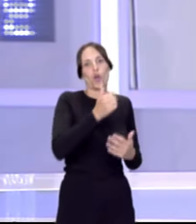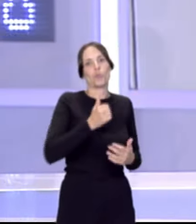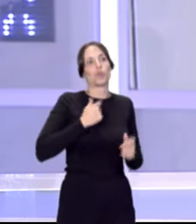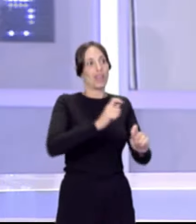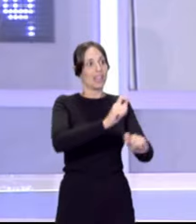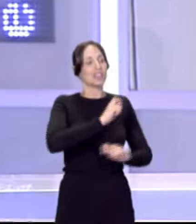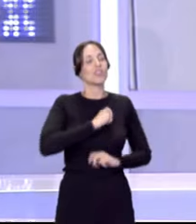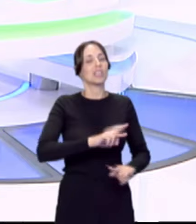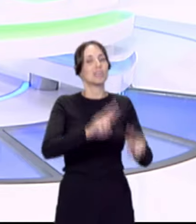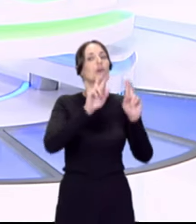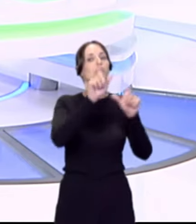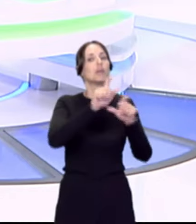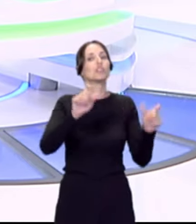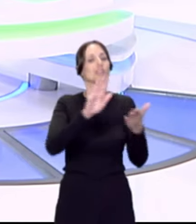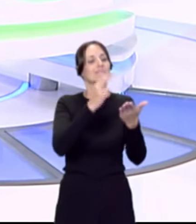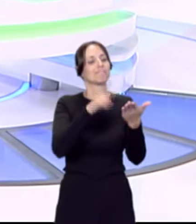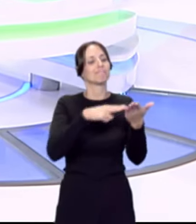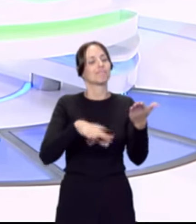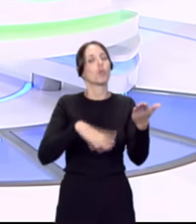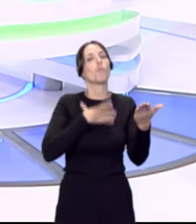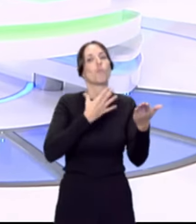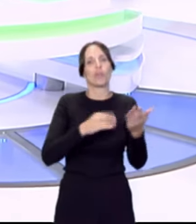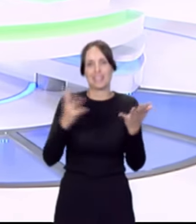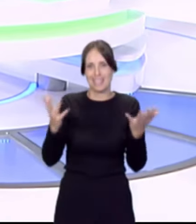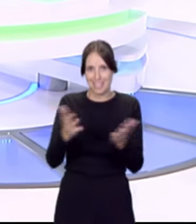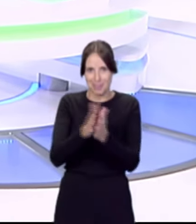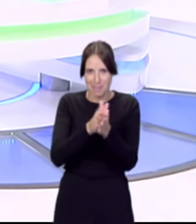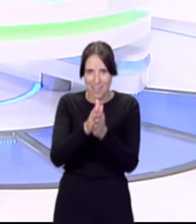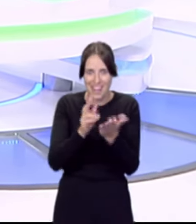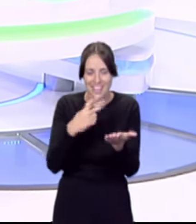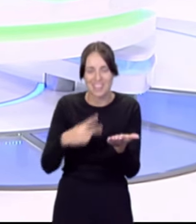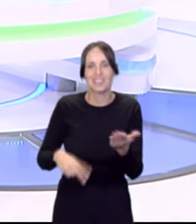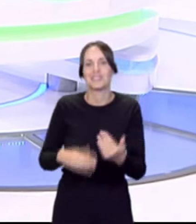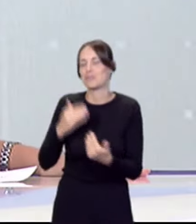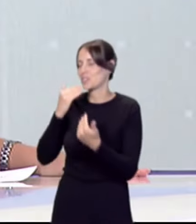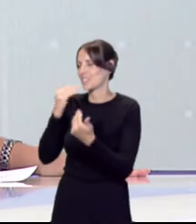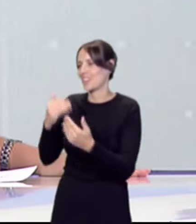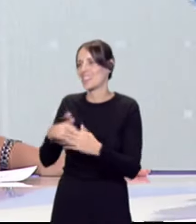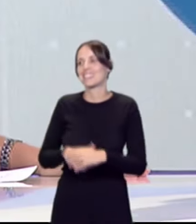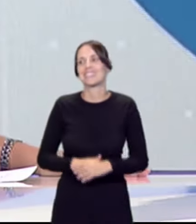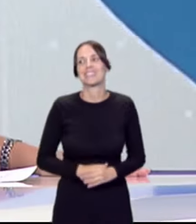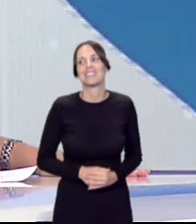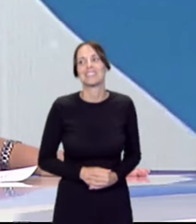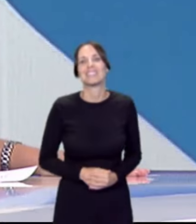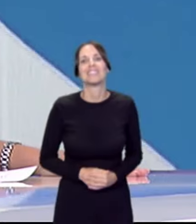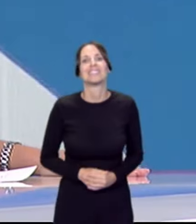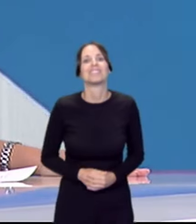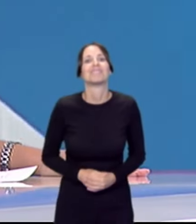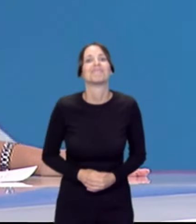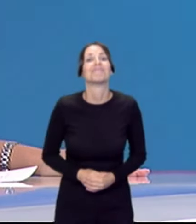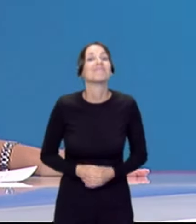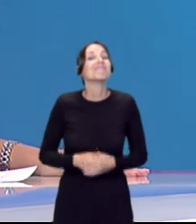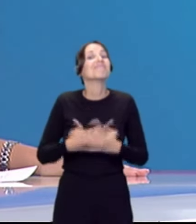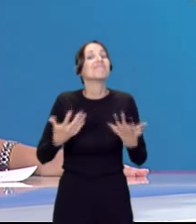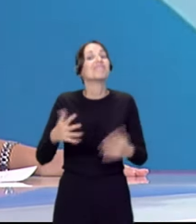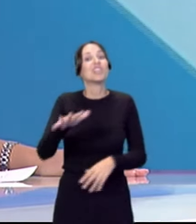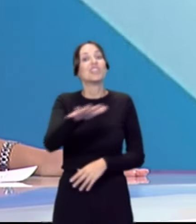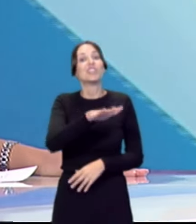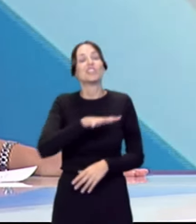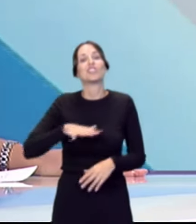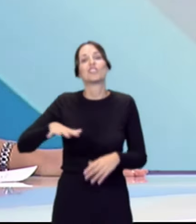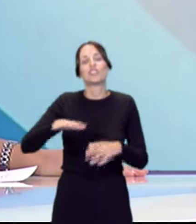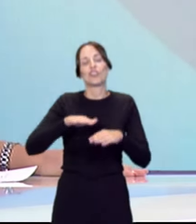Que se animen a leerlo. Muchas gracias. Bueno, pues la zona de baño de La Maceta en la